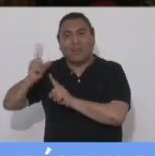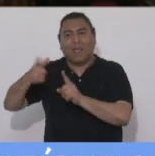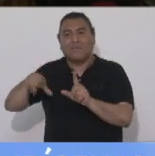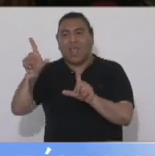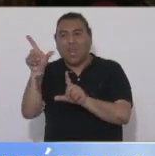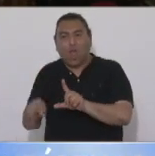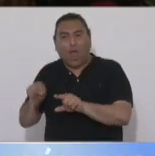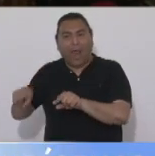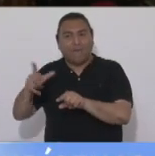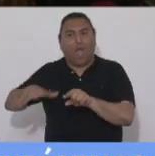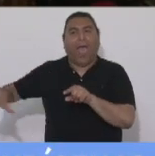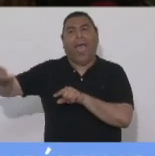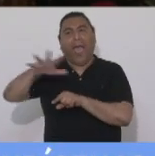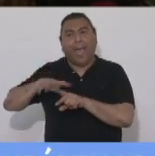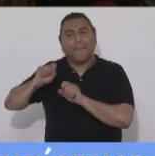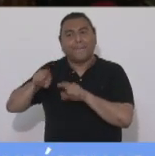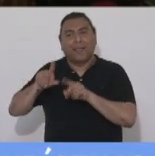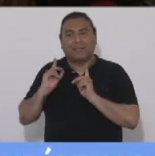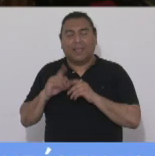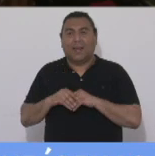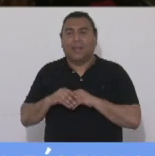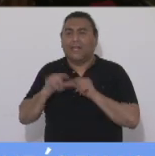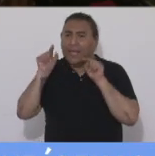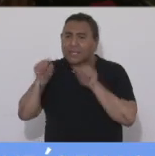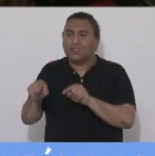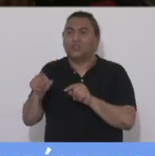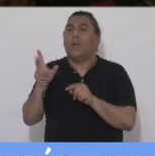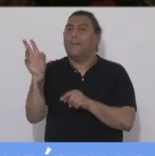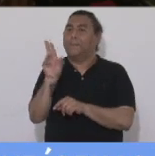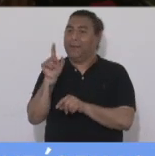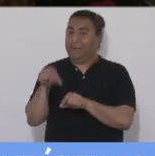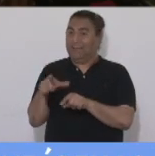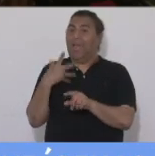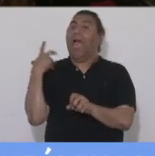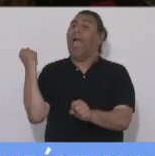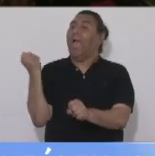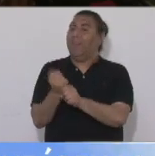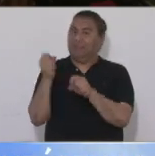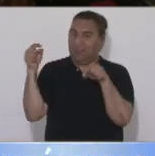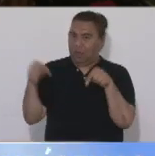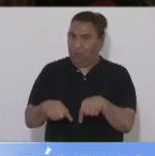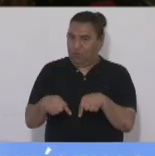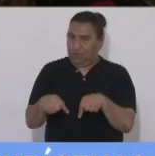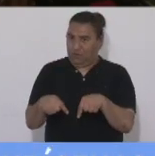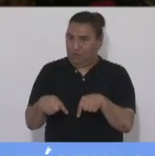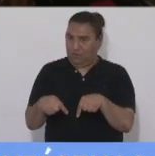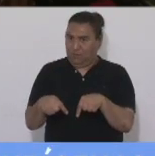geográficos, ambientales, que permitieron hasta la fecha